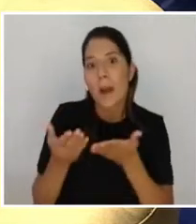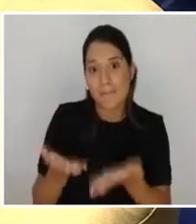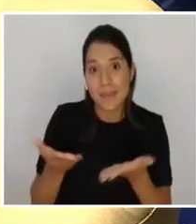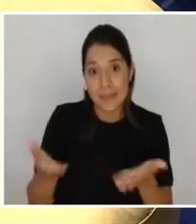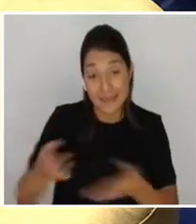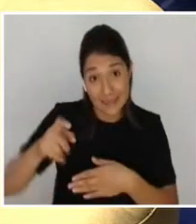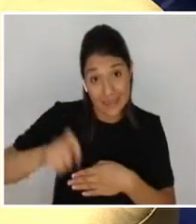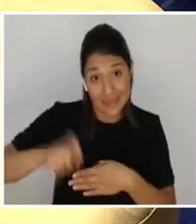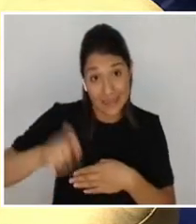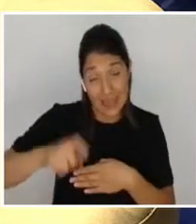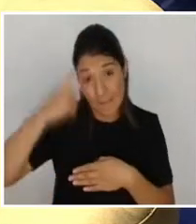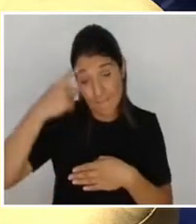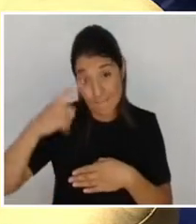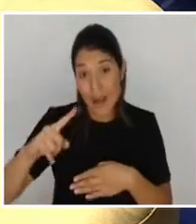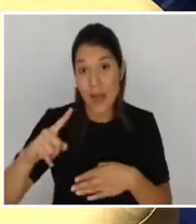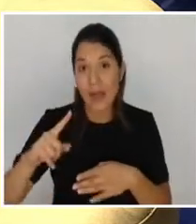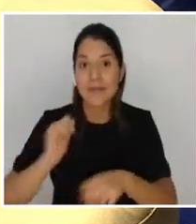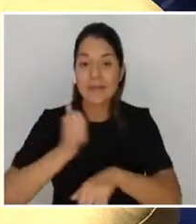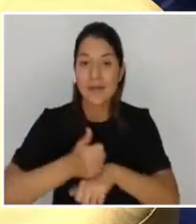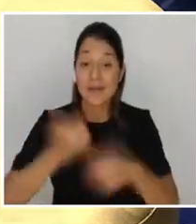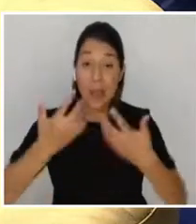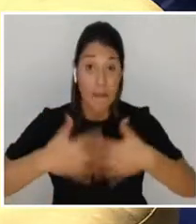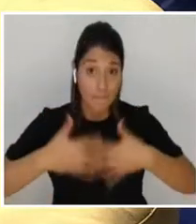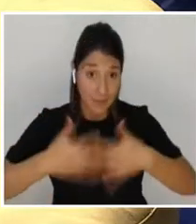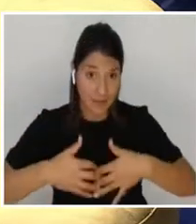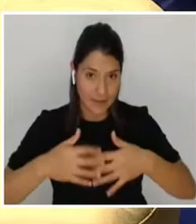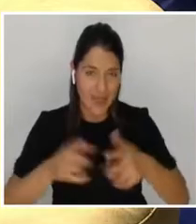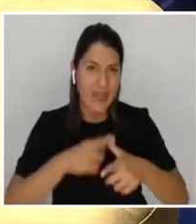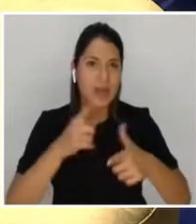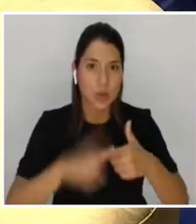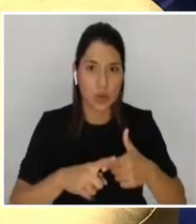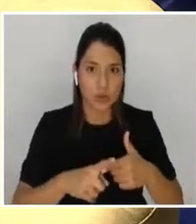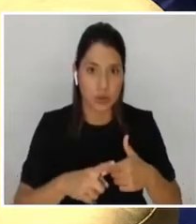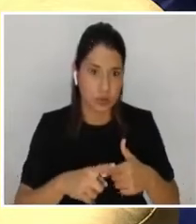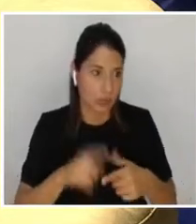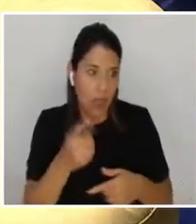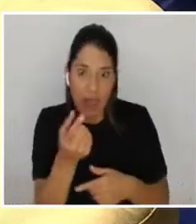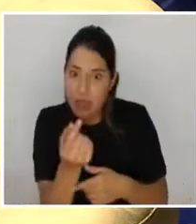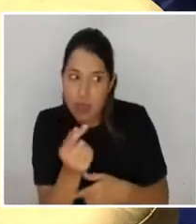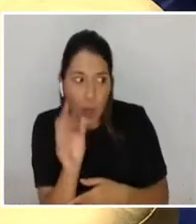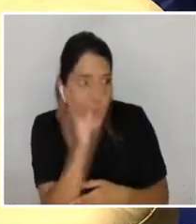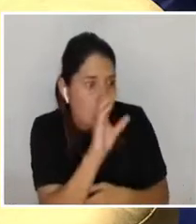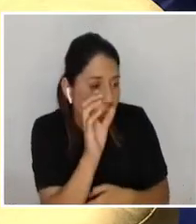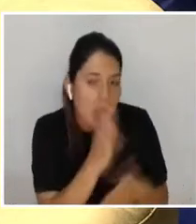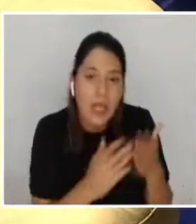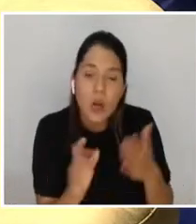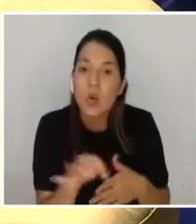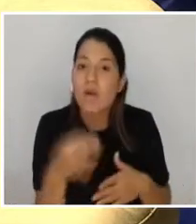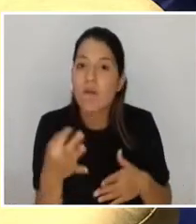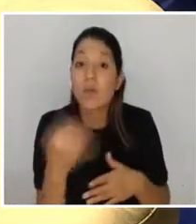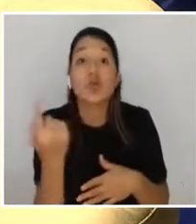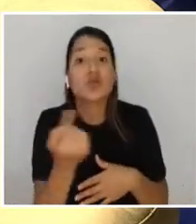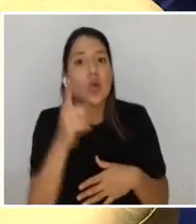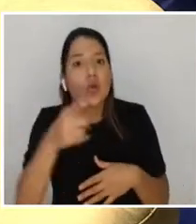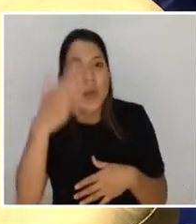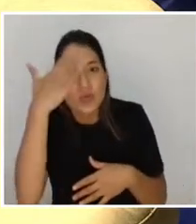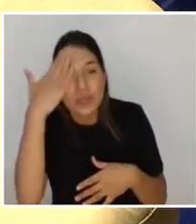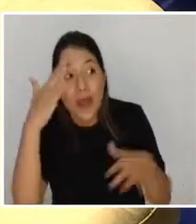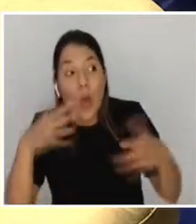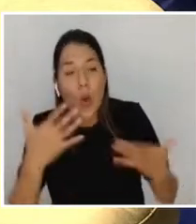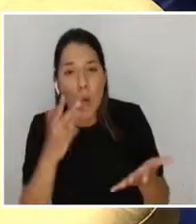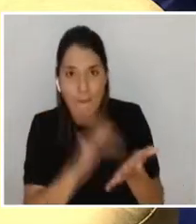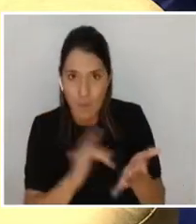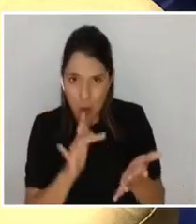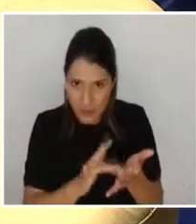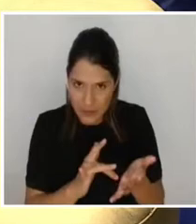para generar la empresa. Entonces, de que hay dinero, de alguna u otra forma. Solo hay que saber cómo aprovecharla. Hay muchos